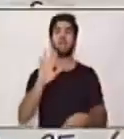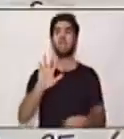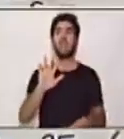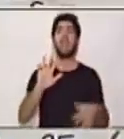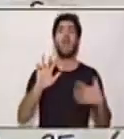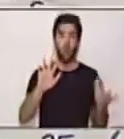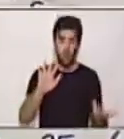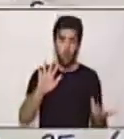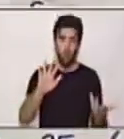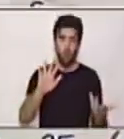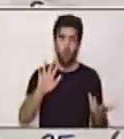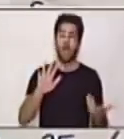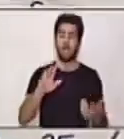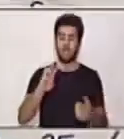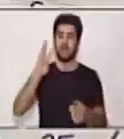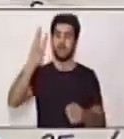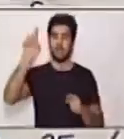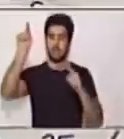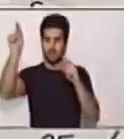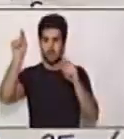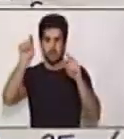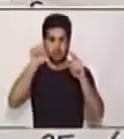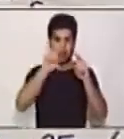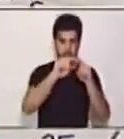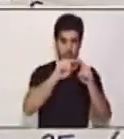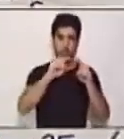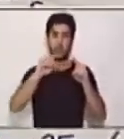cruzado. Vamos a seguir ese orden de flecha.